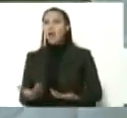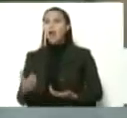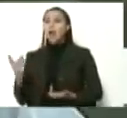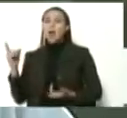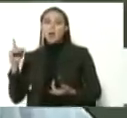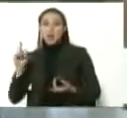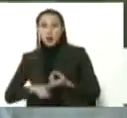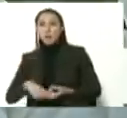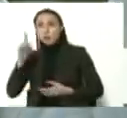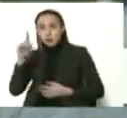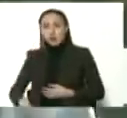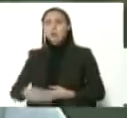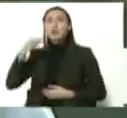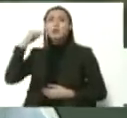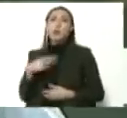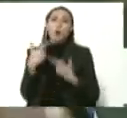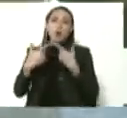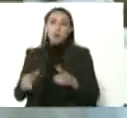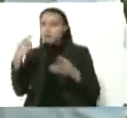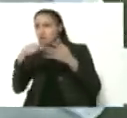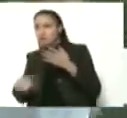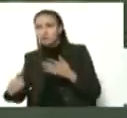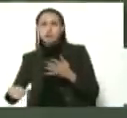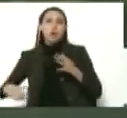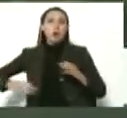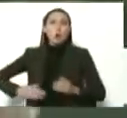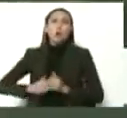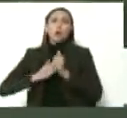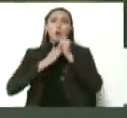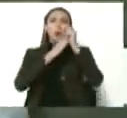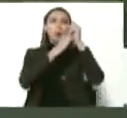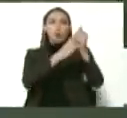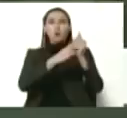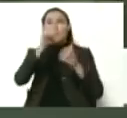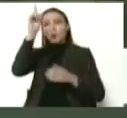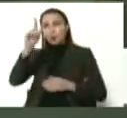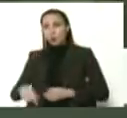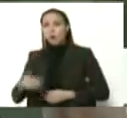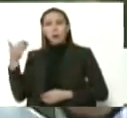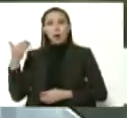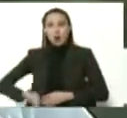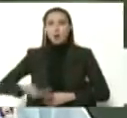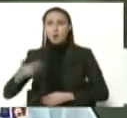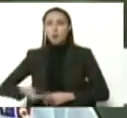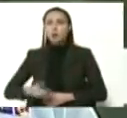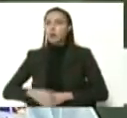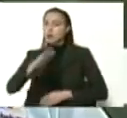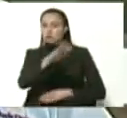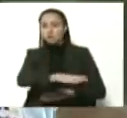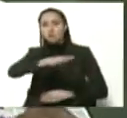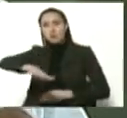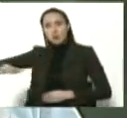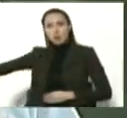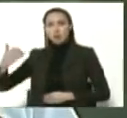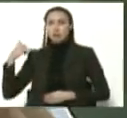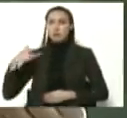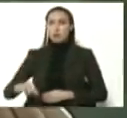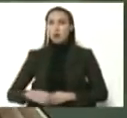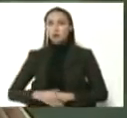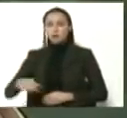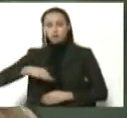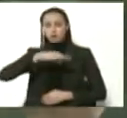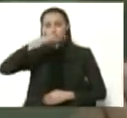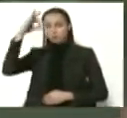muchos Simón Bolívar, muchos Antonio Páez, muchos Sucre, muchos Plaza, muchos niños y niñas que alrededor de su